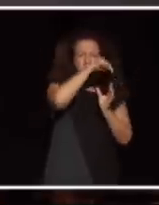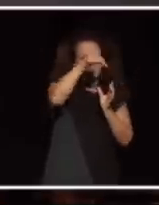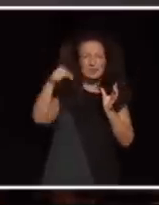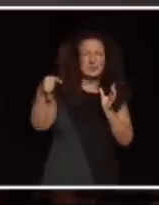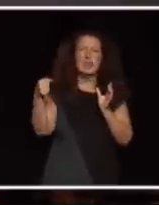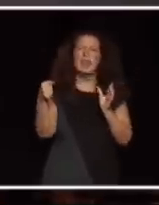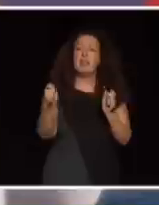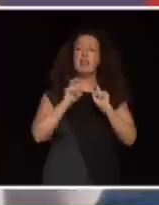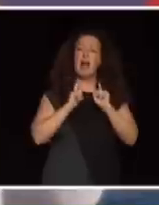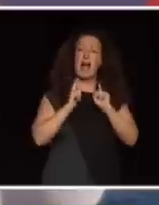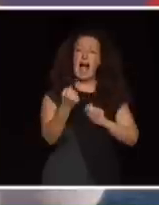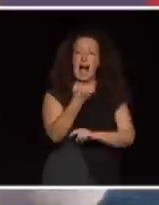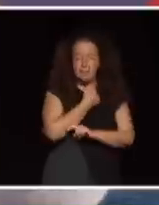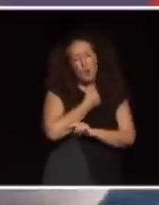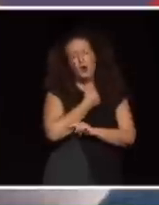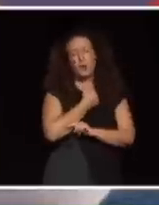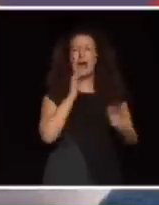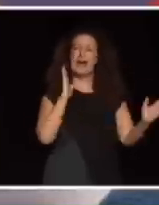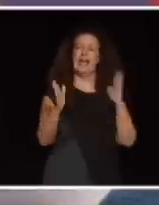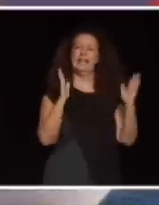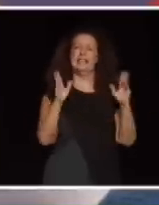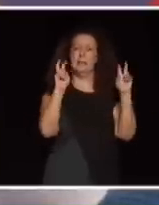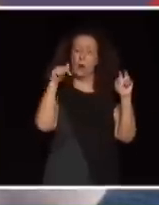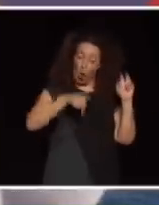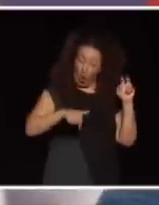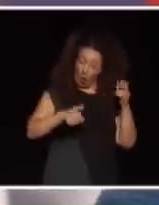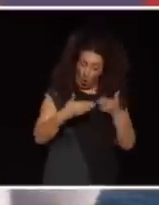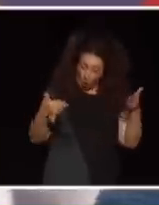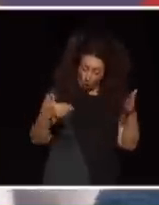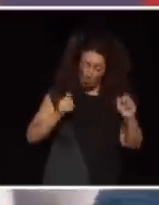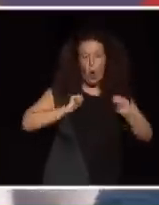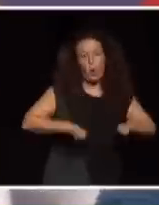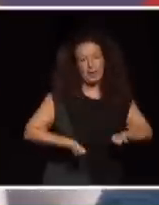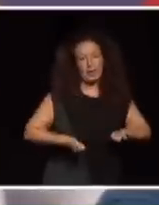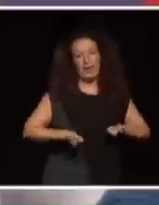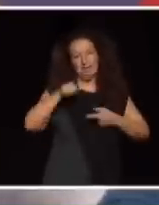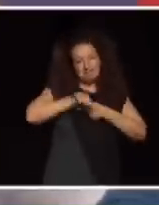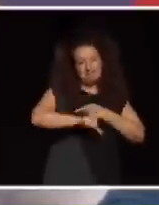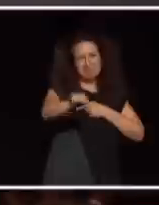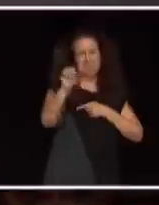vuestro apoyo en esta nueva etapa que hoy comienza Podemos.